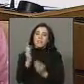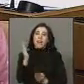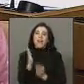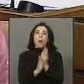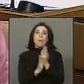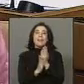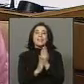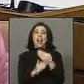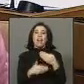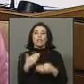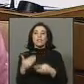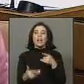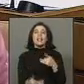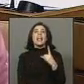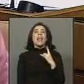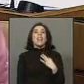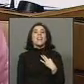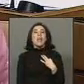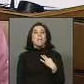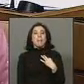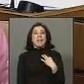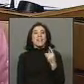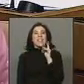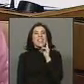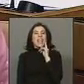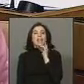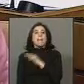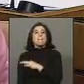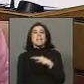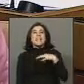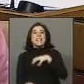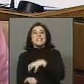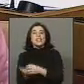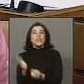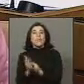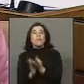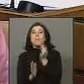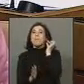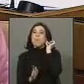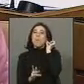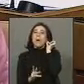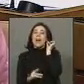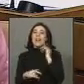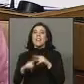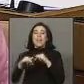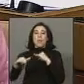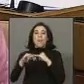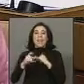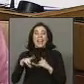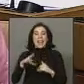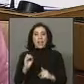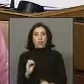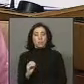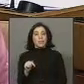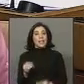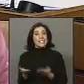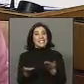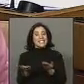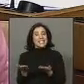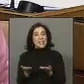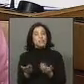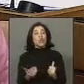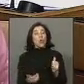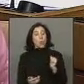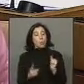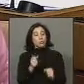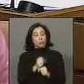depender del Ministerio de la Mujer y la Equidad de Género. Si bien podríamos decir que el servicio cumplió su